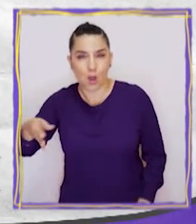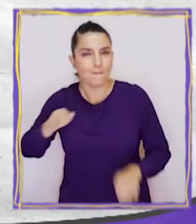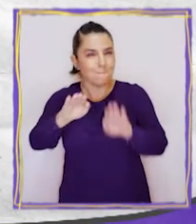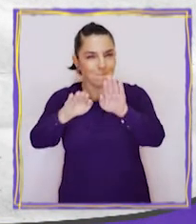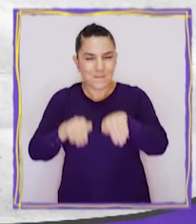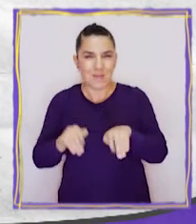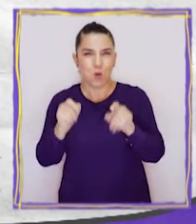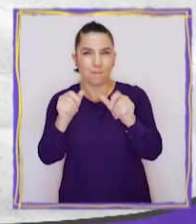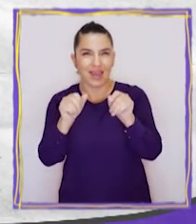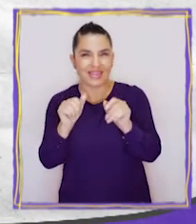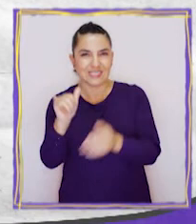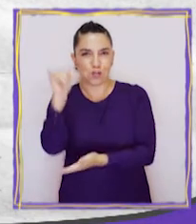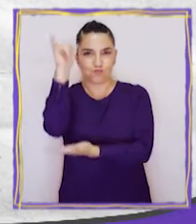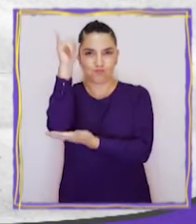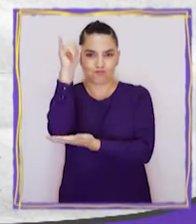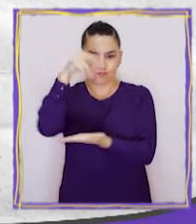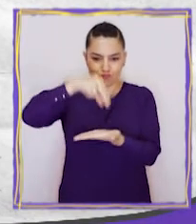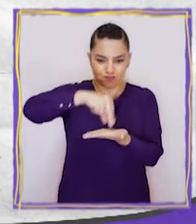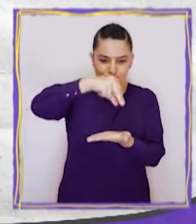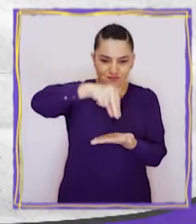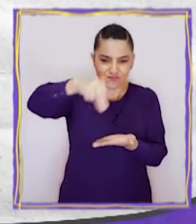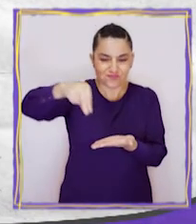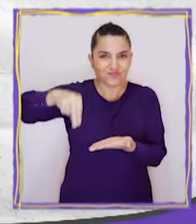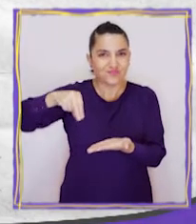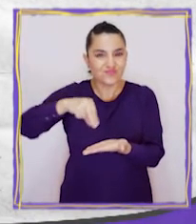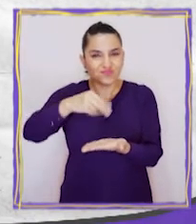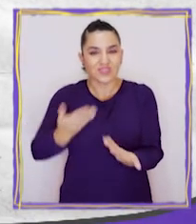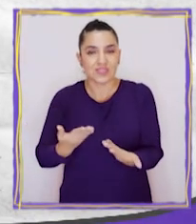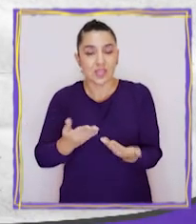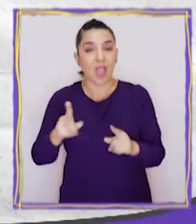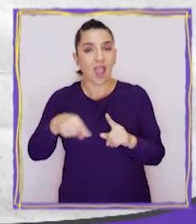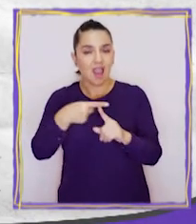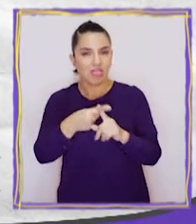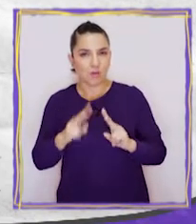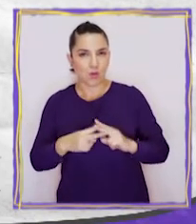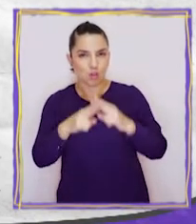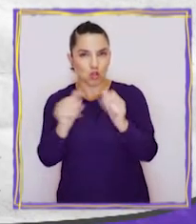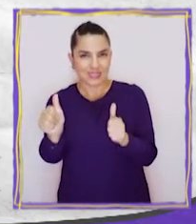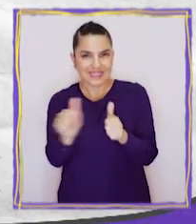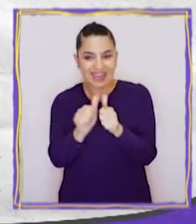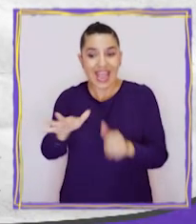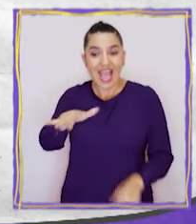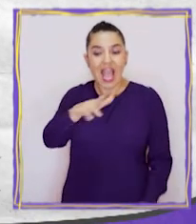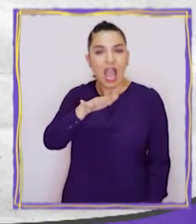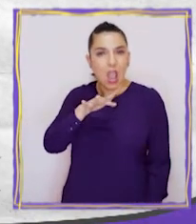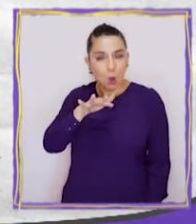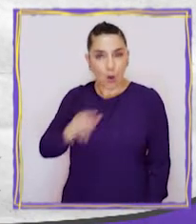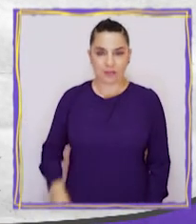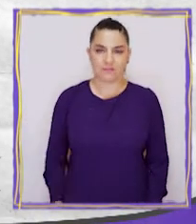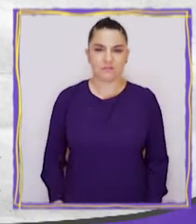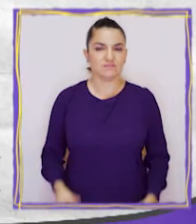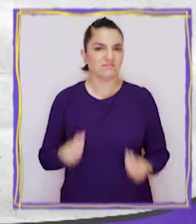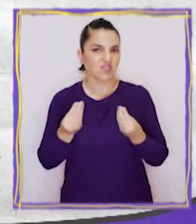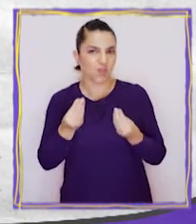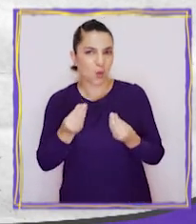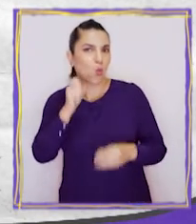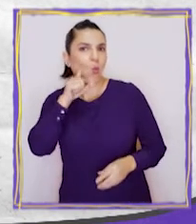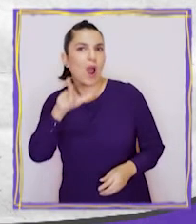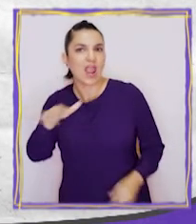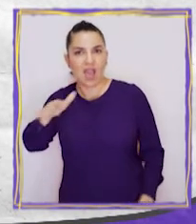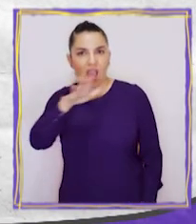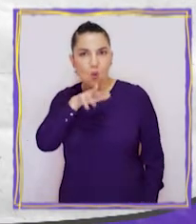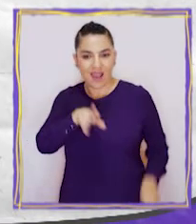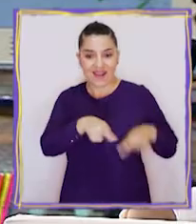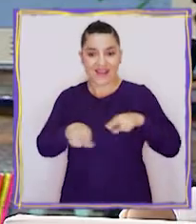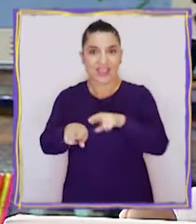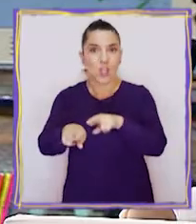se caracteriza por esta forma de tablero de ajedrez. Además, está construido cerca de una fuente de agua, en este caso, el